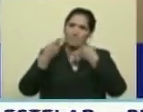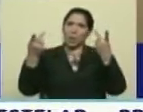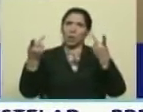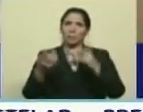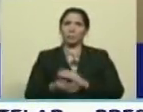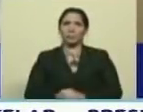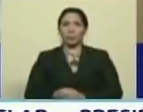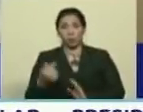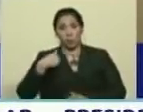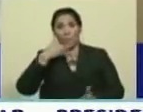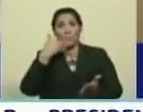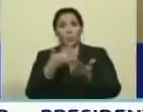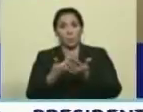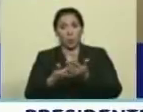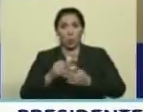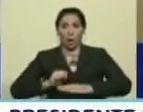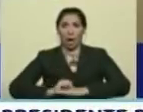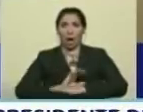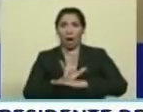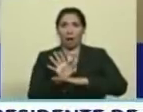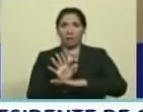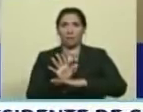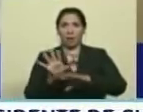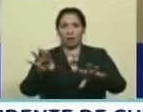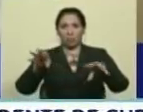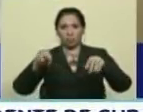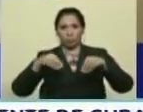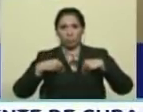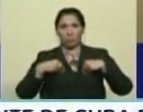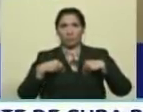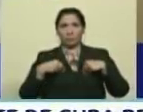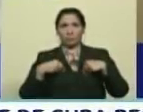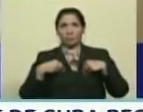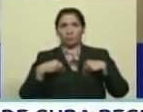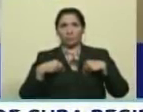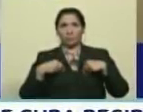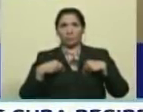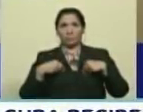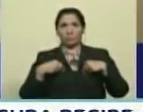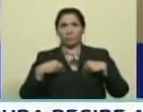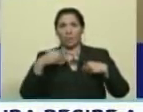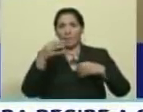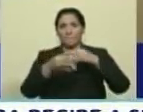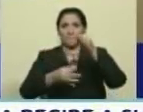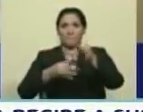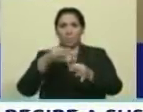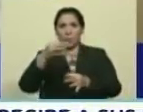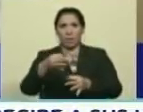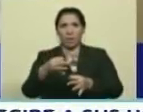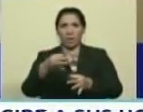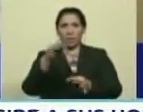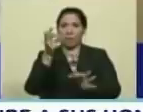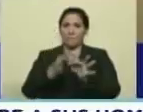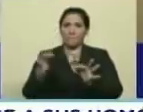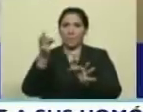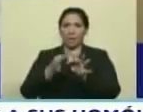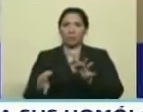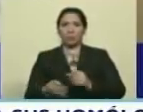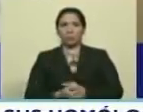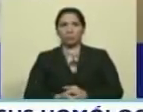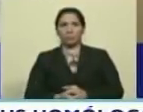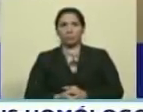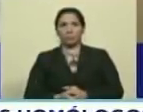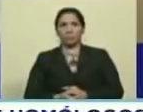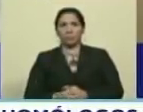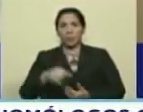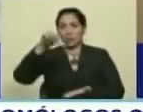Yo propongo que el ALBA asuma la moneda y la criptomoneda, el petro, como